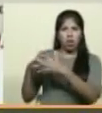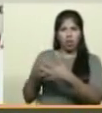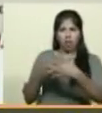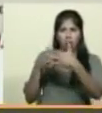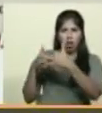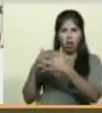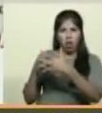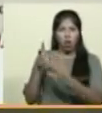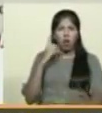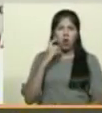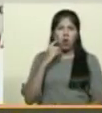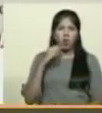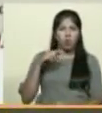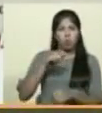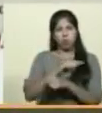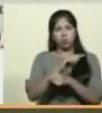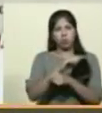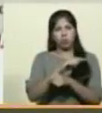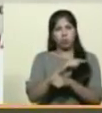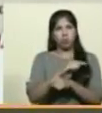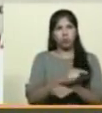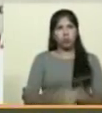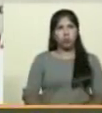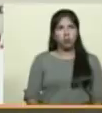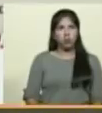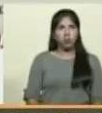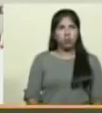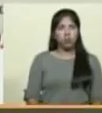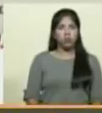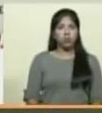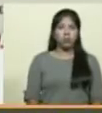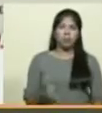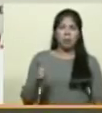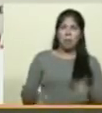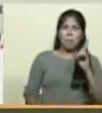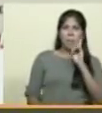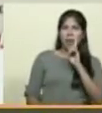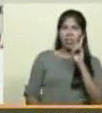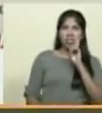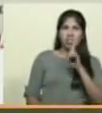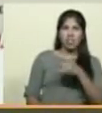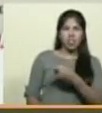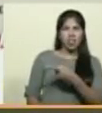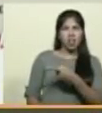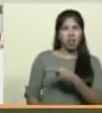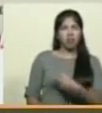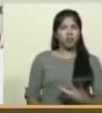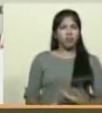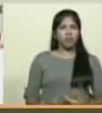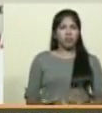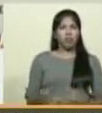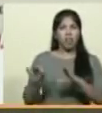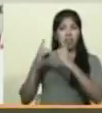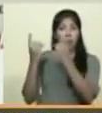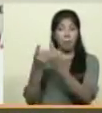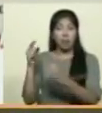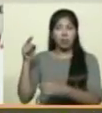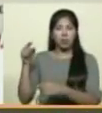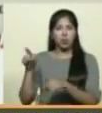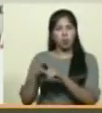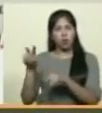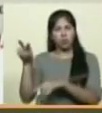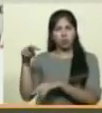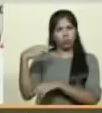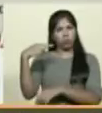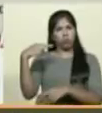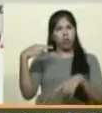norte. Es una falacia el señalamiento hecho a propósito de la observación nacional,